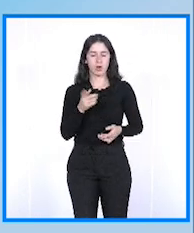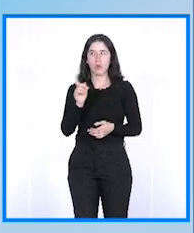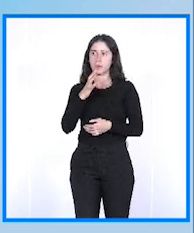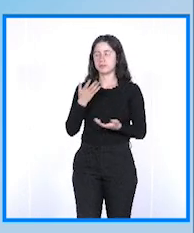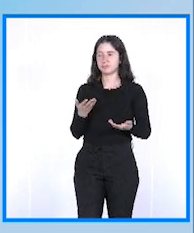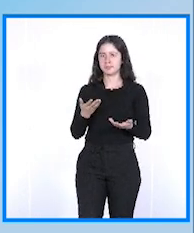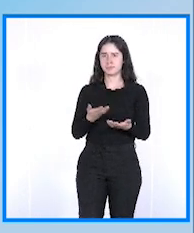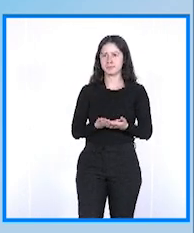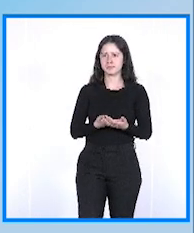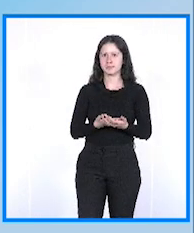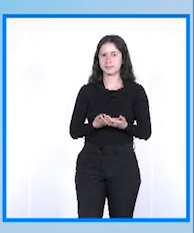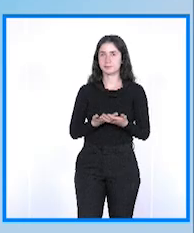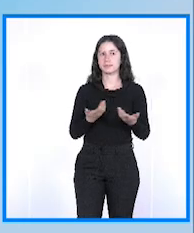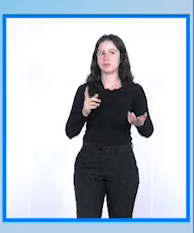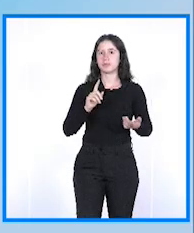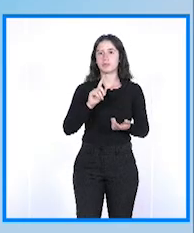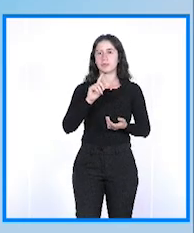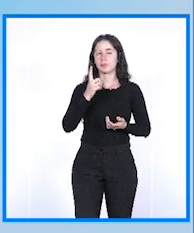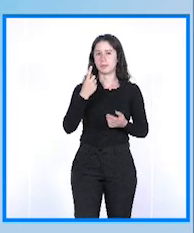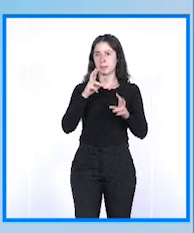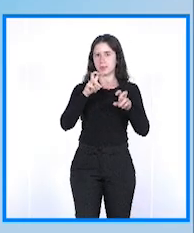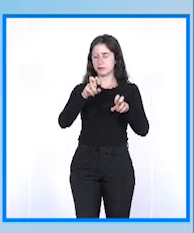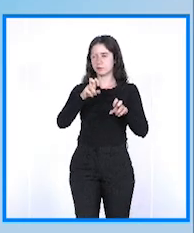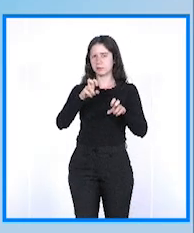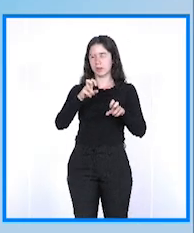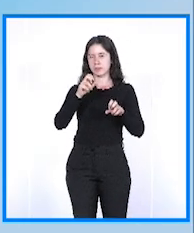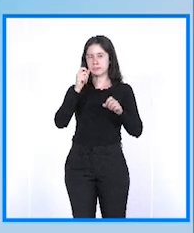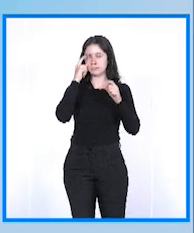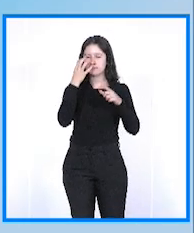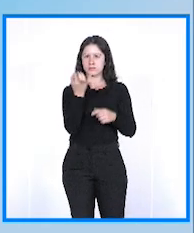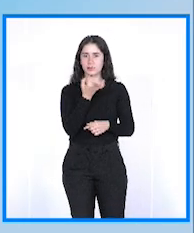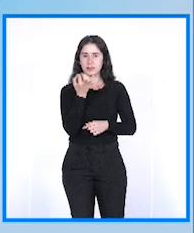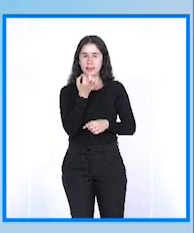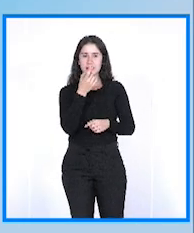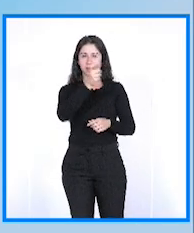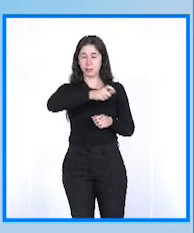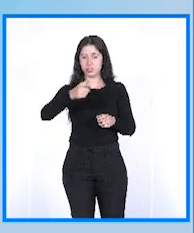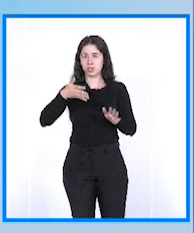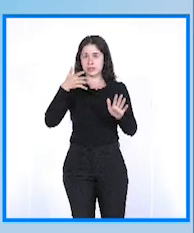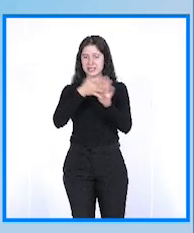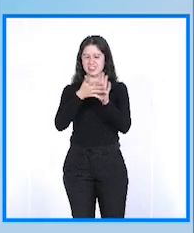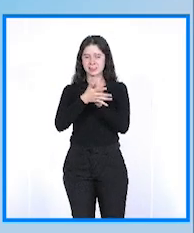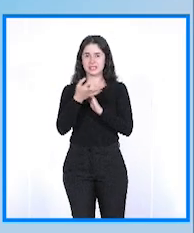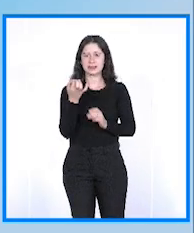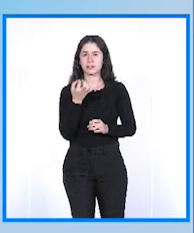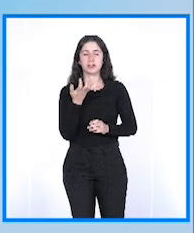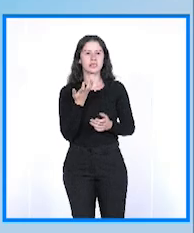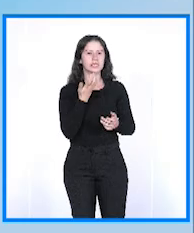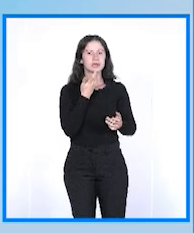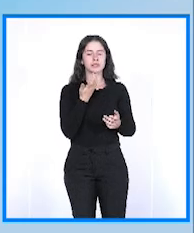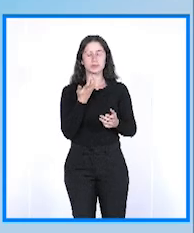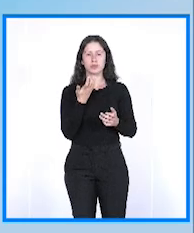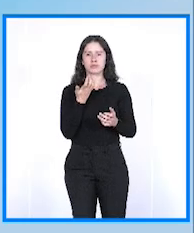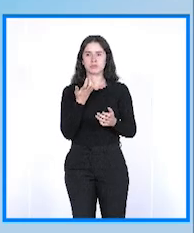y y y primer la primera cuestión que nos dimos cuenta es que teníamos que explicar a la gente que no estábamos buscando no éramos auditores no